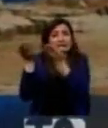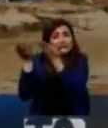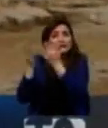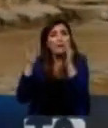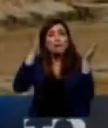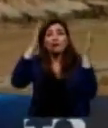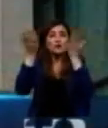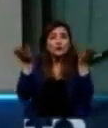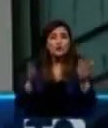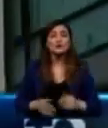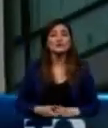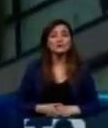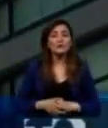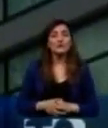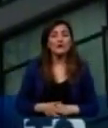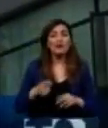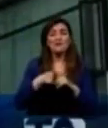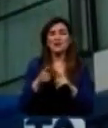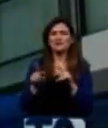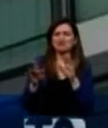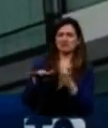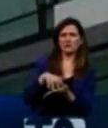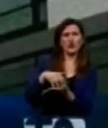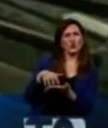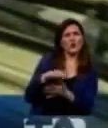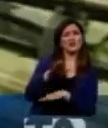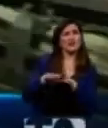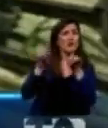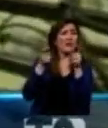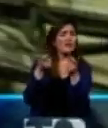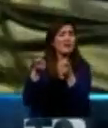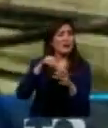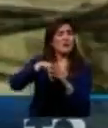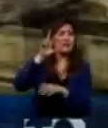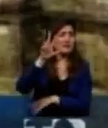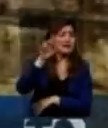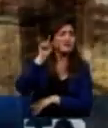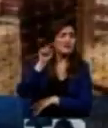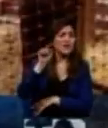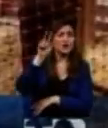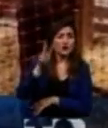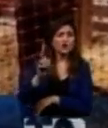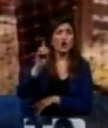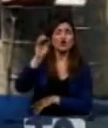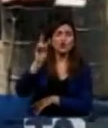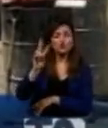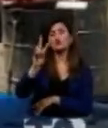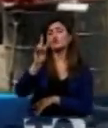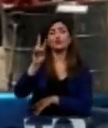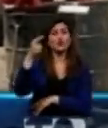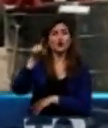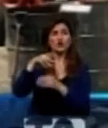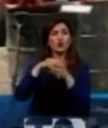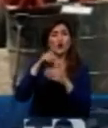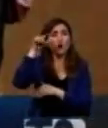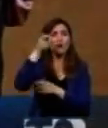centros provisionales. A la par, varios cuestionamientos han surgido sobre el manejo de los 3.002 millones de dólares en manos del gobierno para